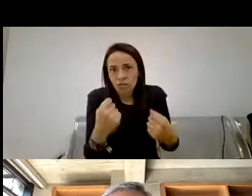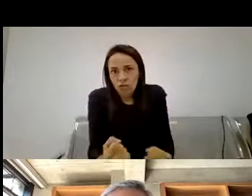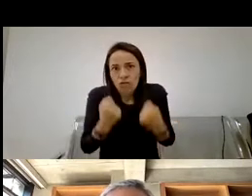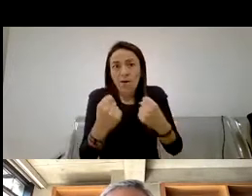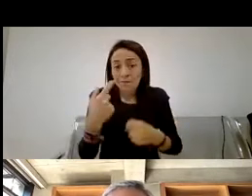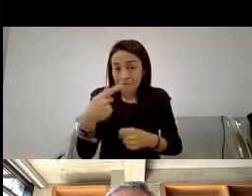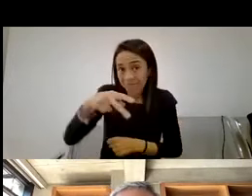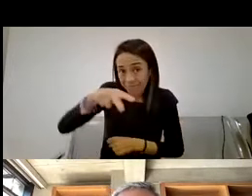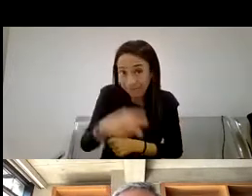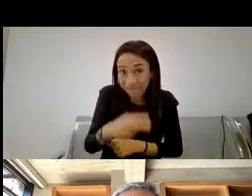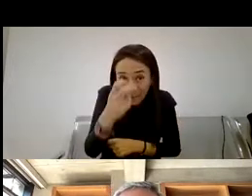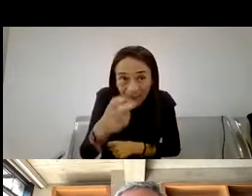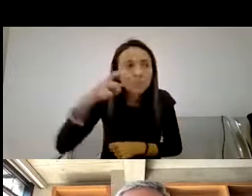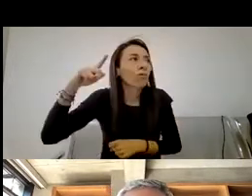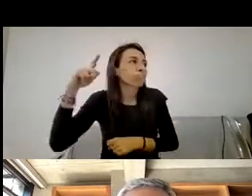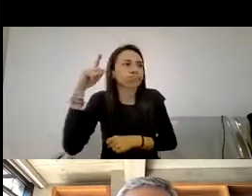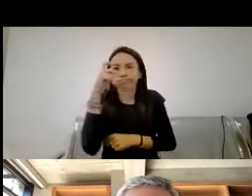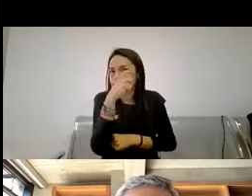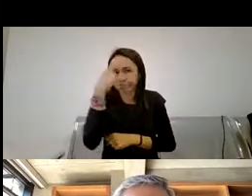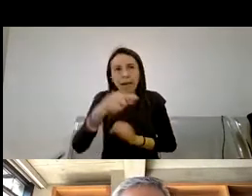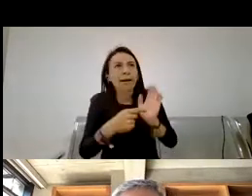pública, en la opinión pública, la